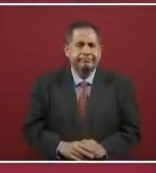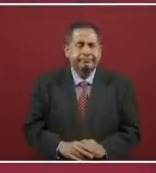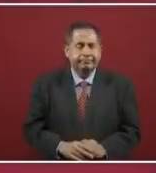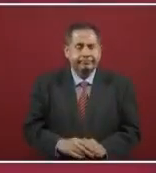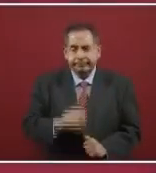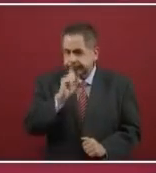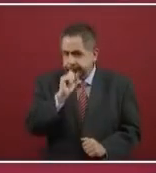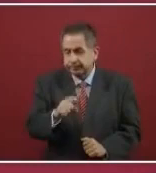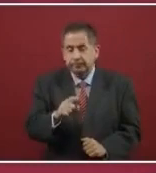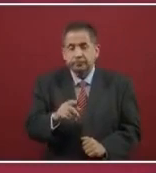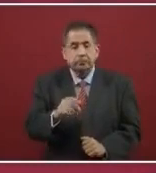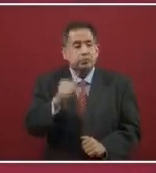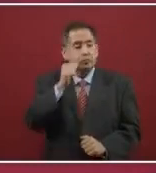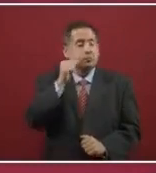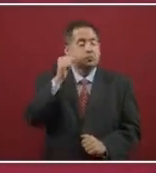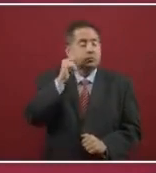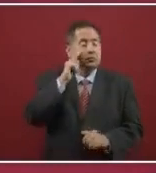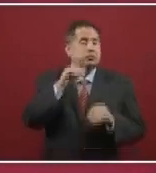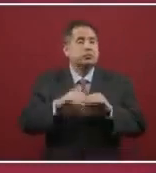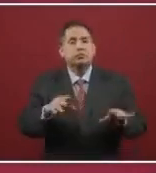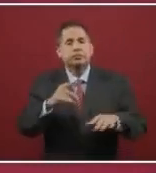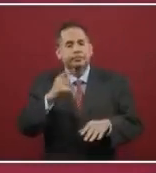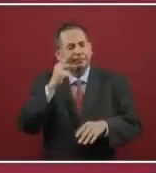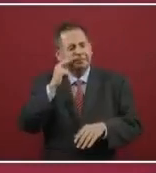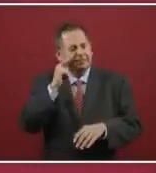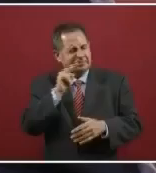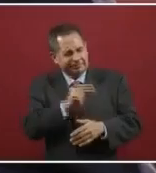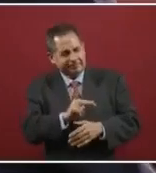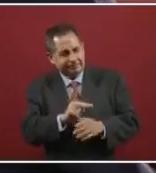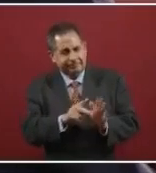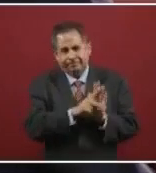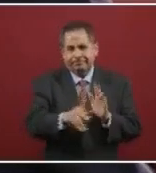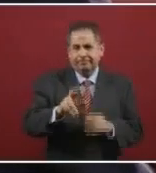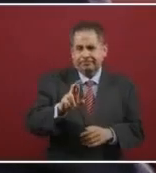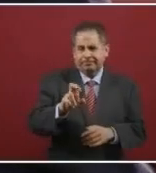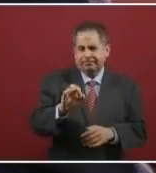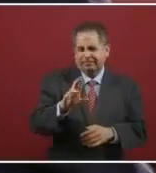También ayer veía yo el Reforma.